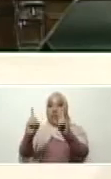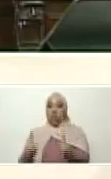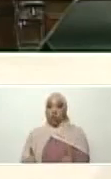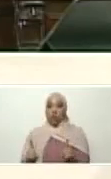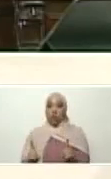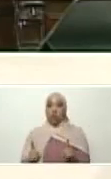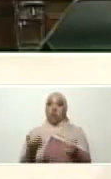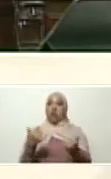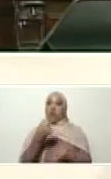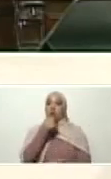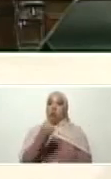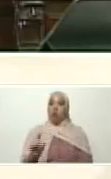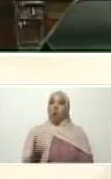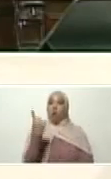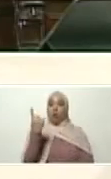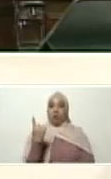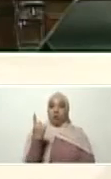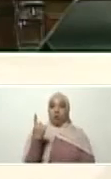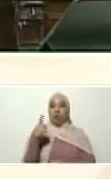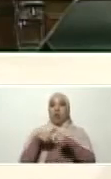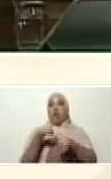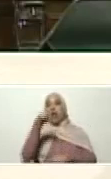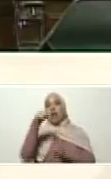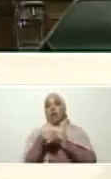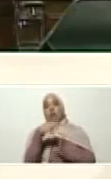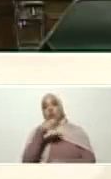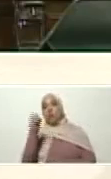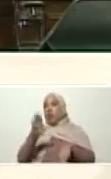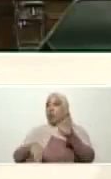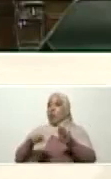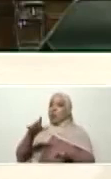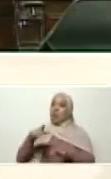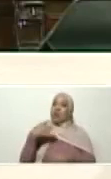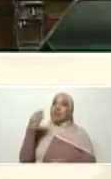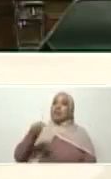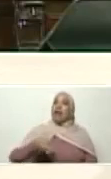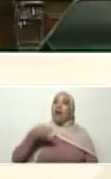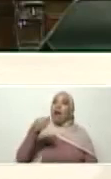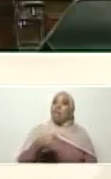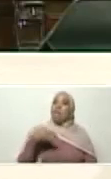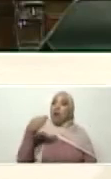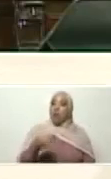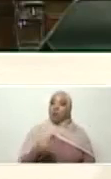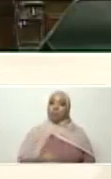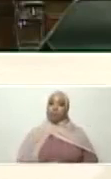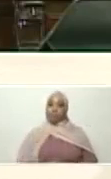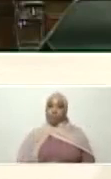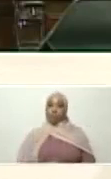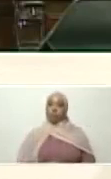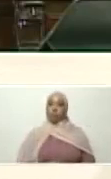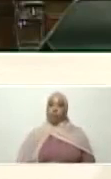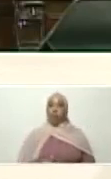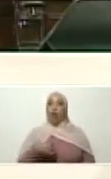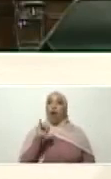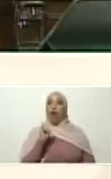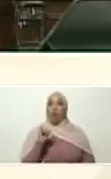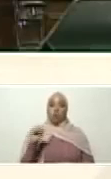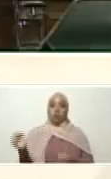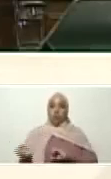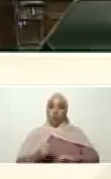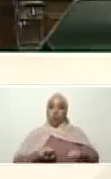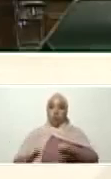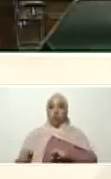Pero hay que insistir una y mil veces, hay que insistir siempre. Y siempre hay un